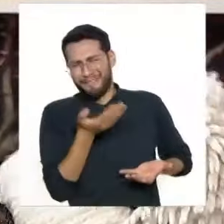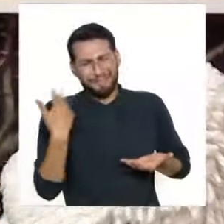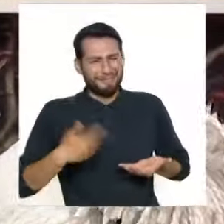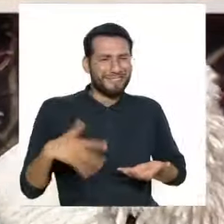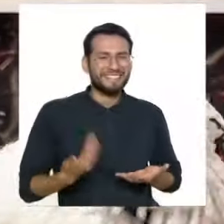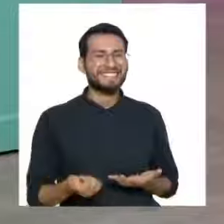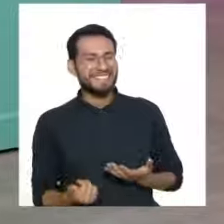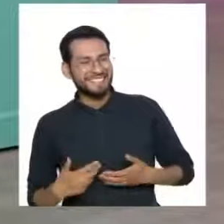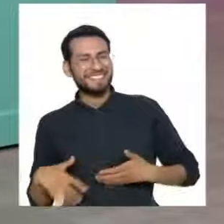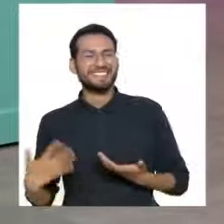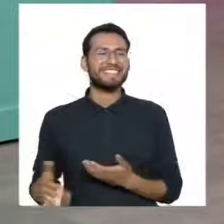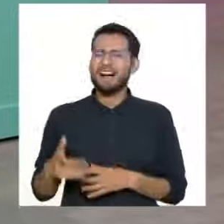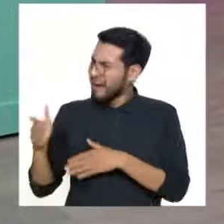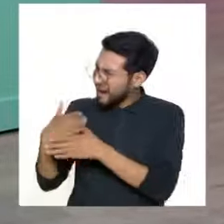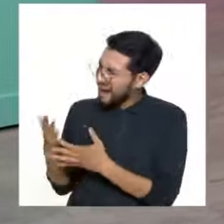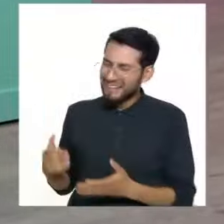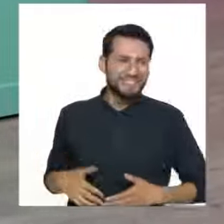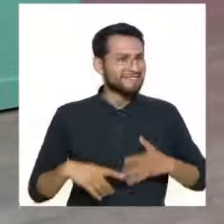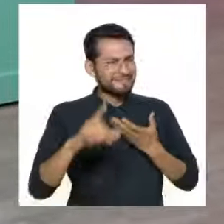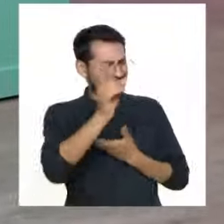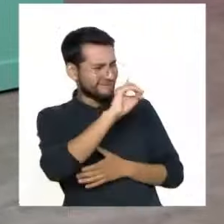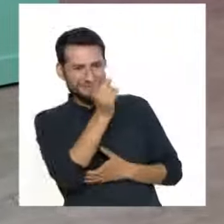deliciosa compte